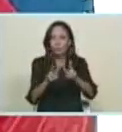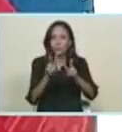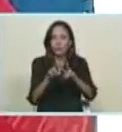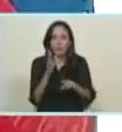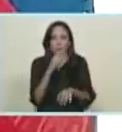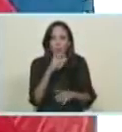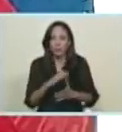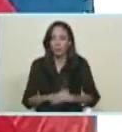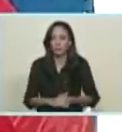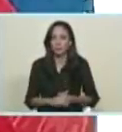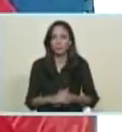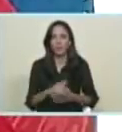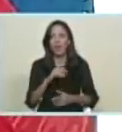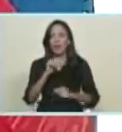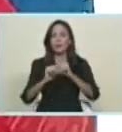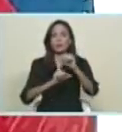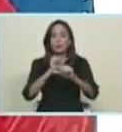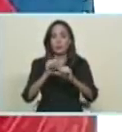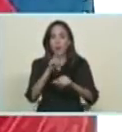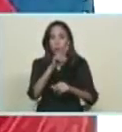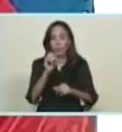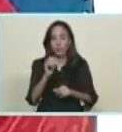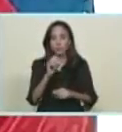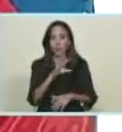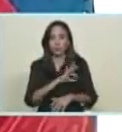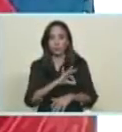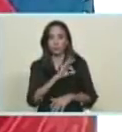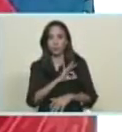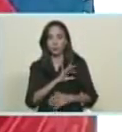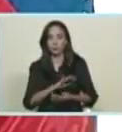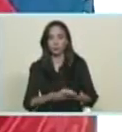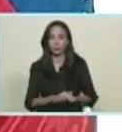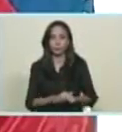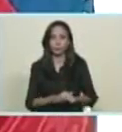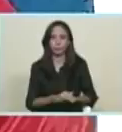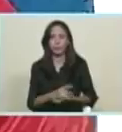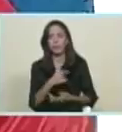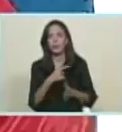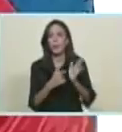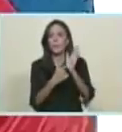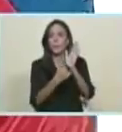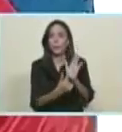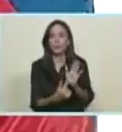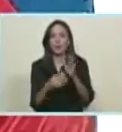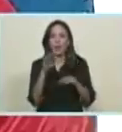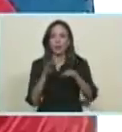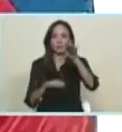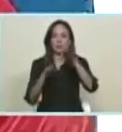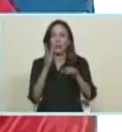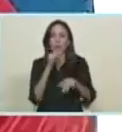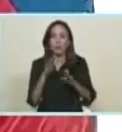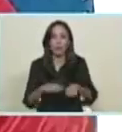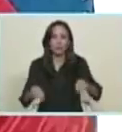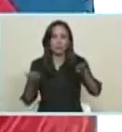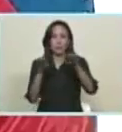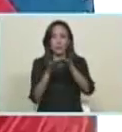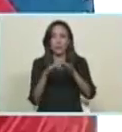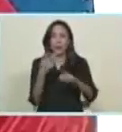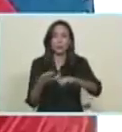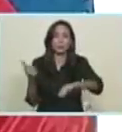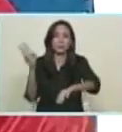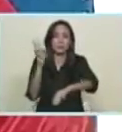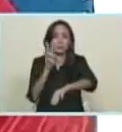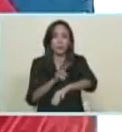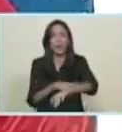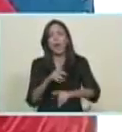En lo social, en el siglo XX, compañero, se impuso el modelo de desigualdad más aberrante, que